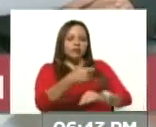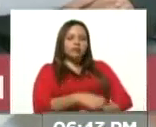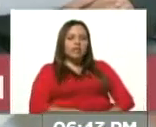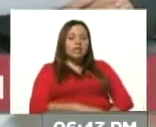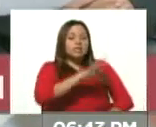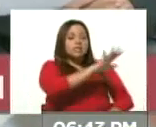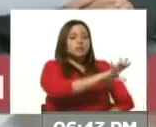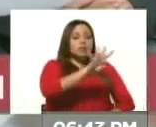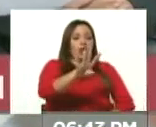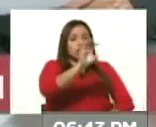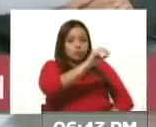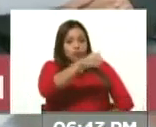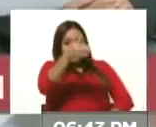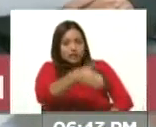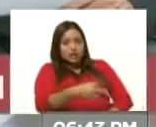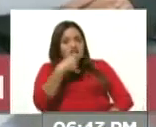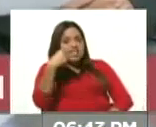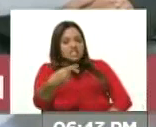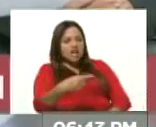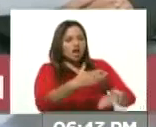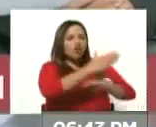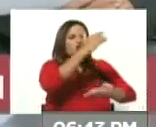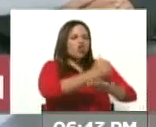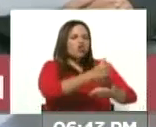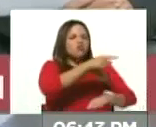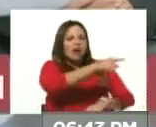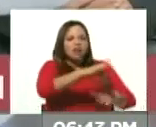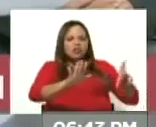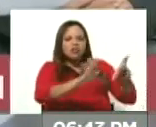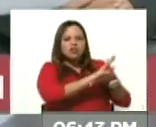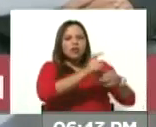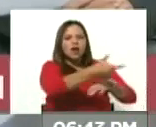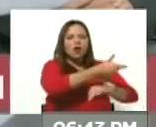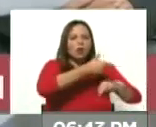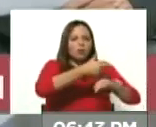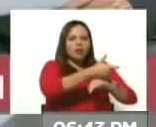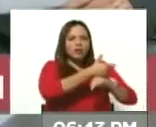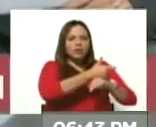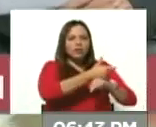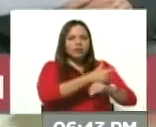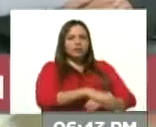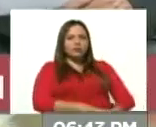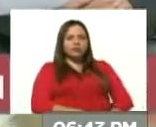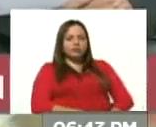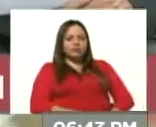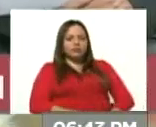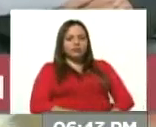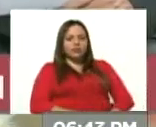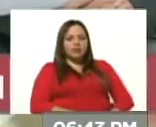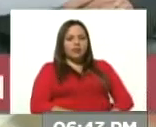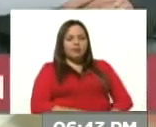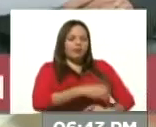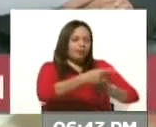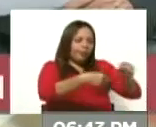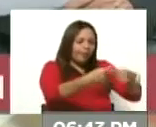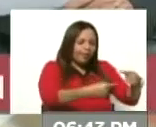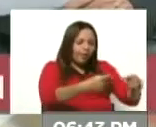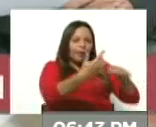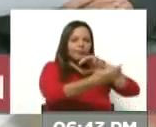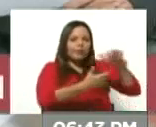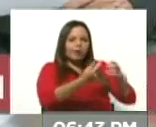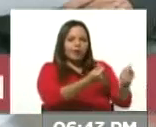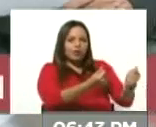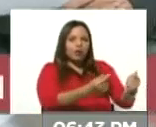54% culpa a las políticas económicas del gobierno por la situación por los problemas económicos del país y